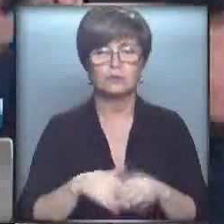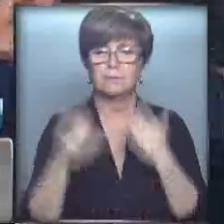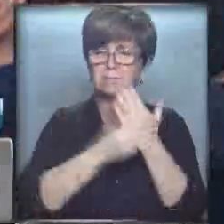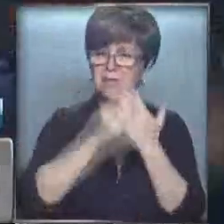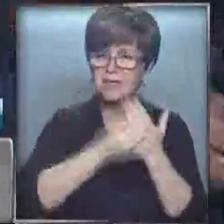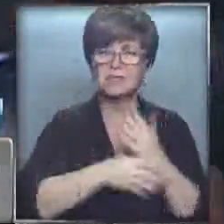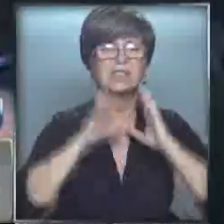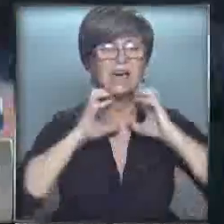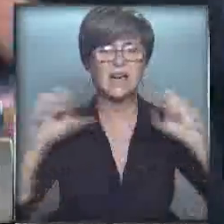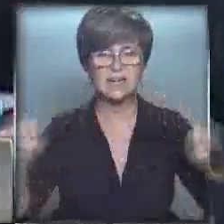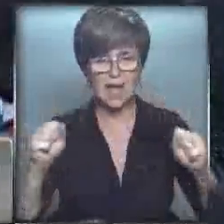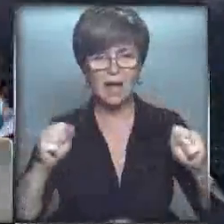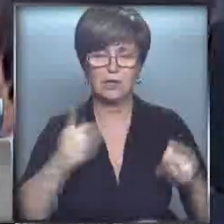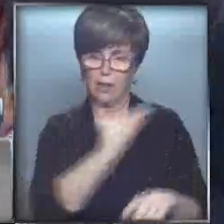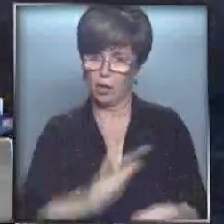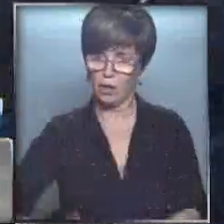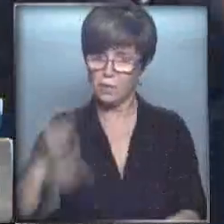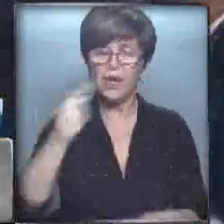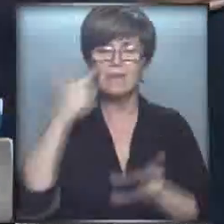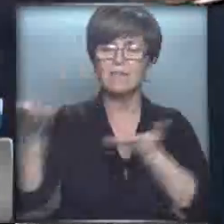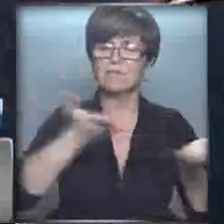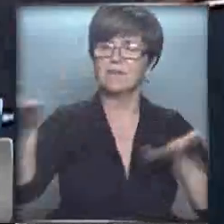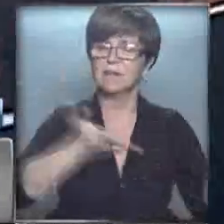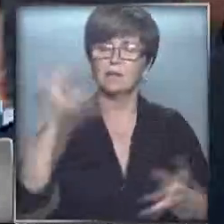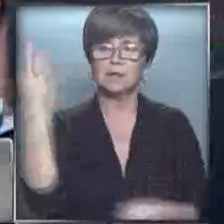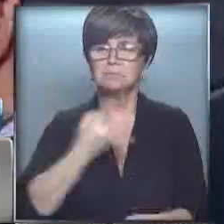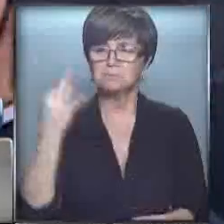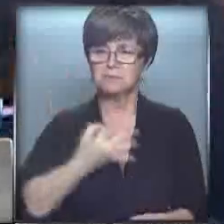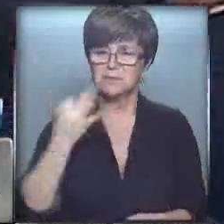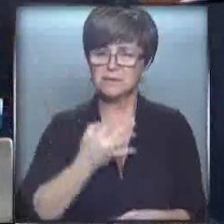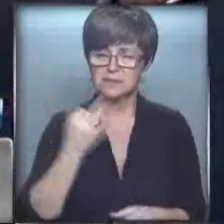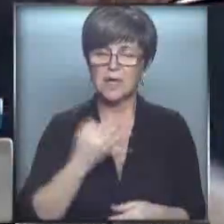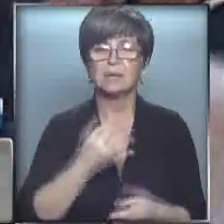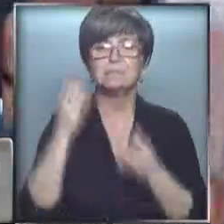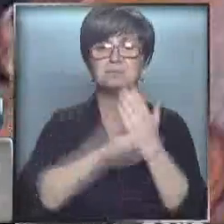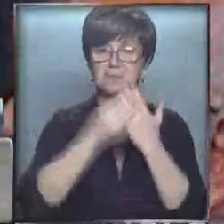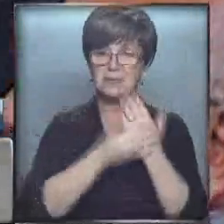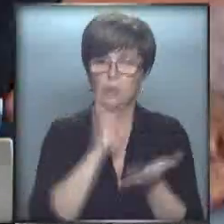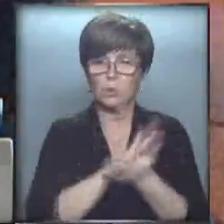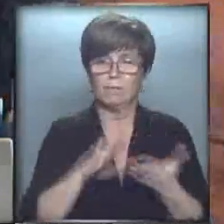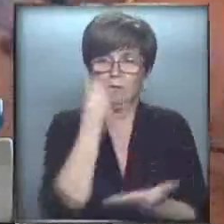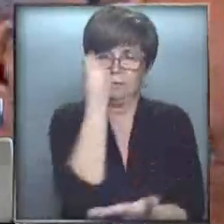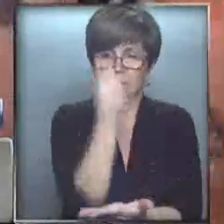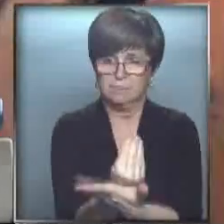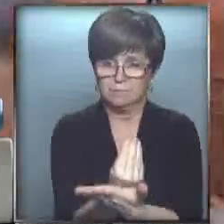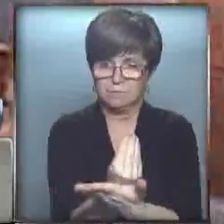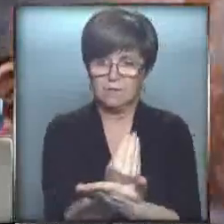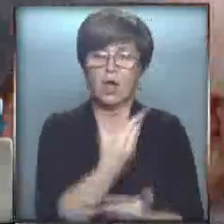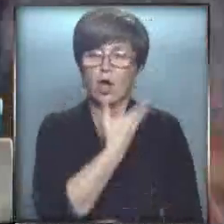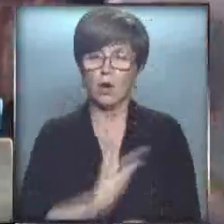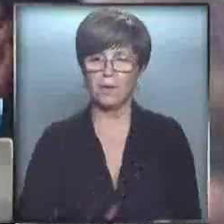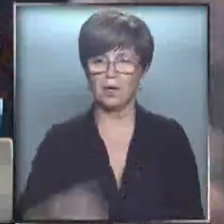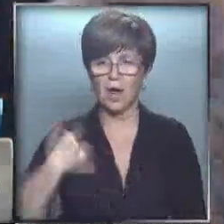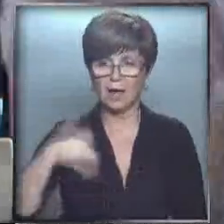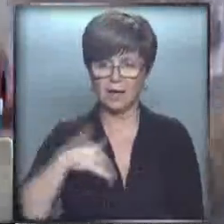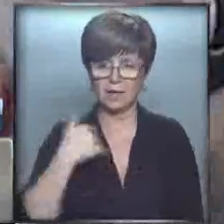ministros y secretarios de Estado e invitados especiales justamente a los ministros que están asumiendo el día de hoy en el Gabinete Nacional. Así es, y fue